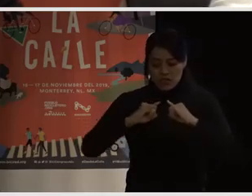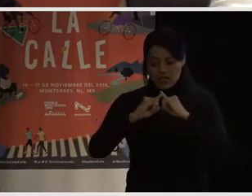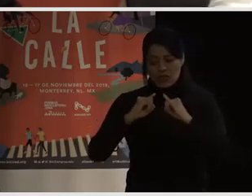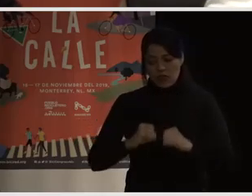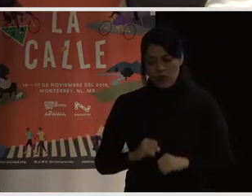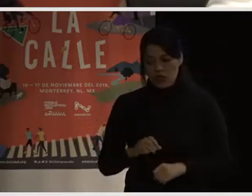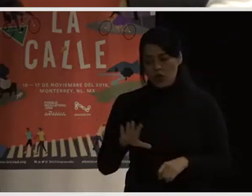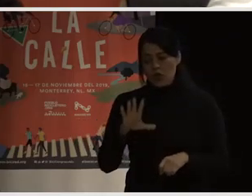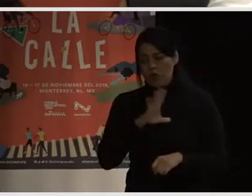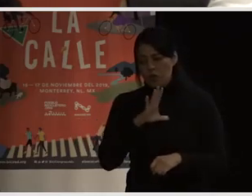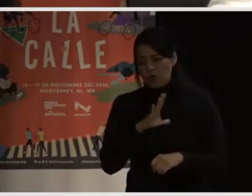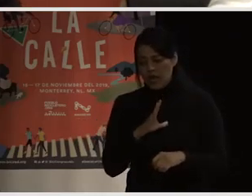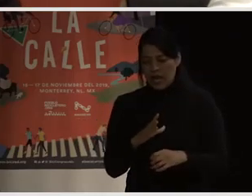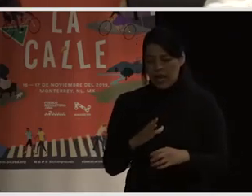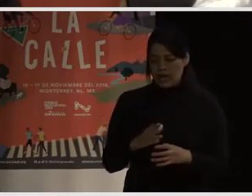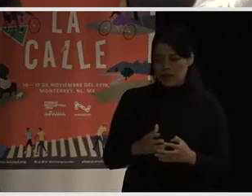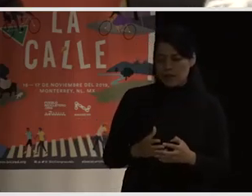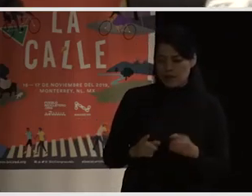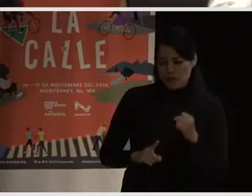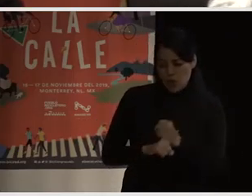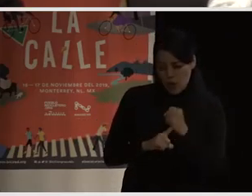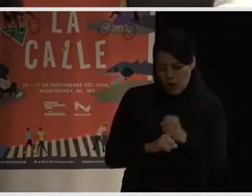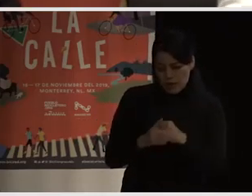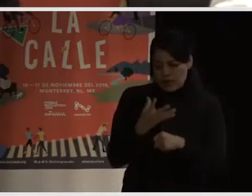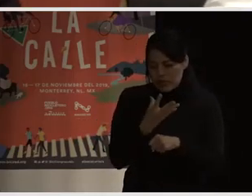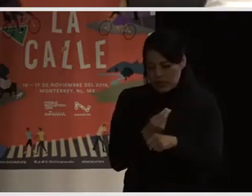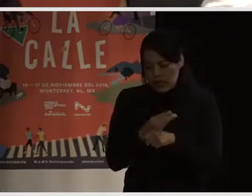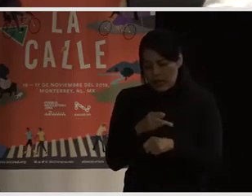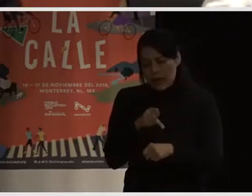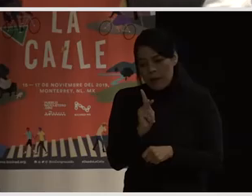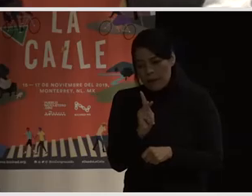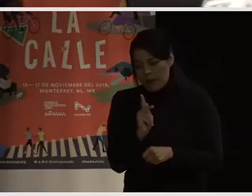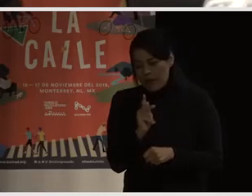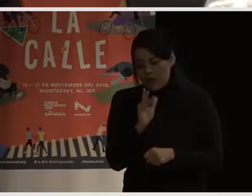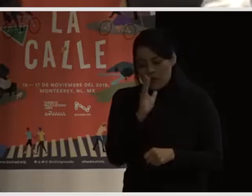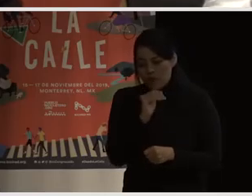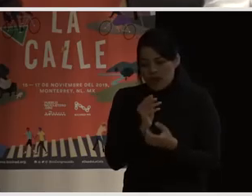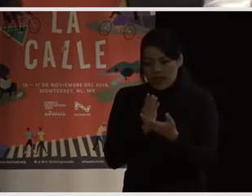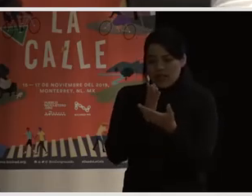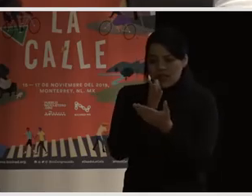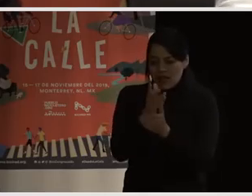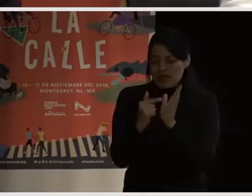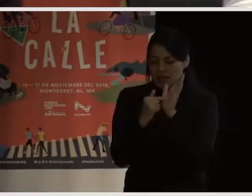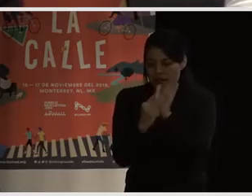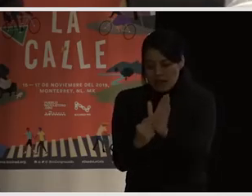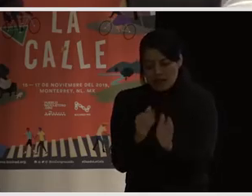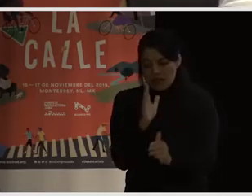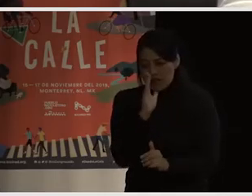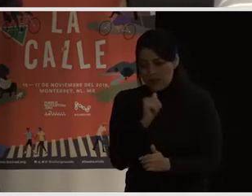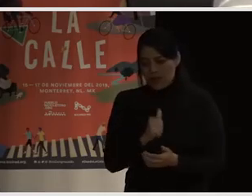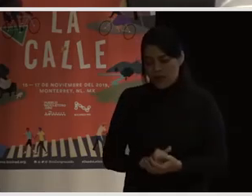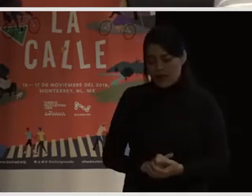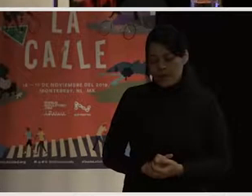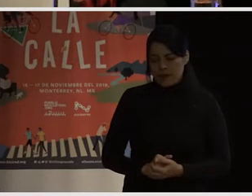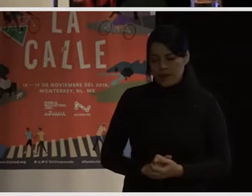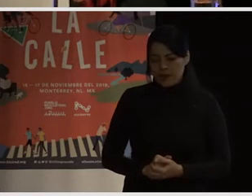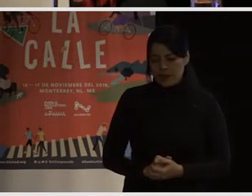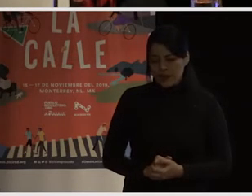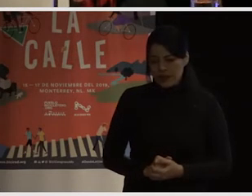muchas batallas que se ganan y que pues no nunca verán la luz afortunadamente o por lo menos no en estas en este momento entonces